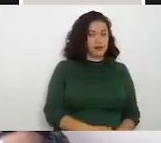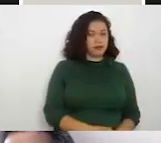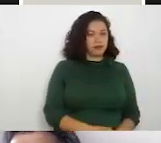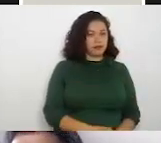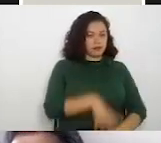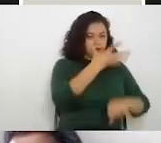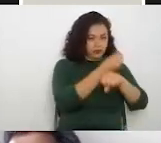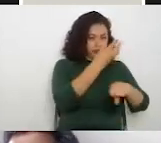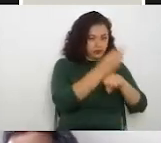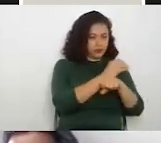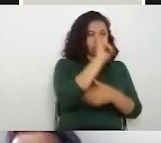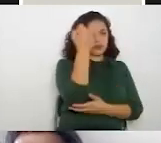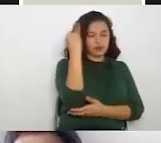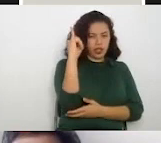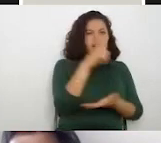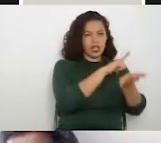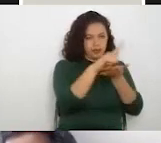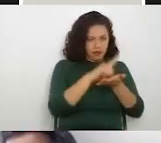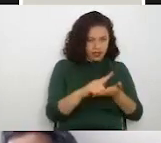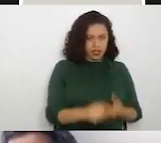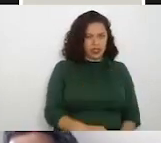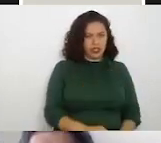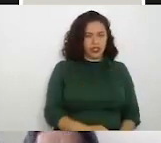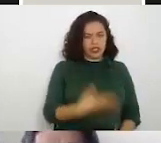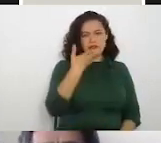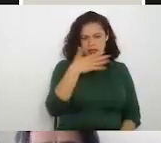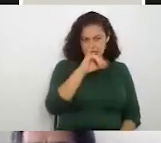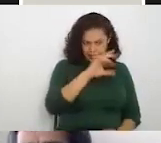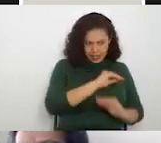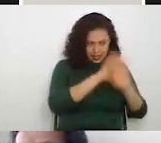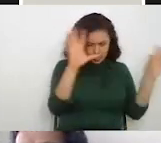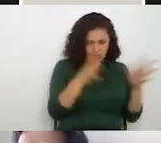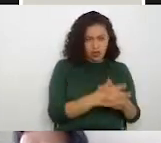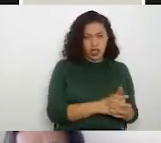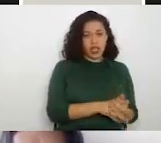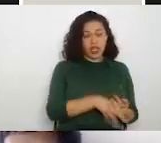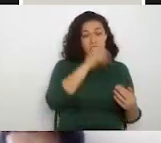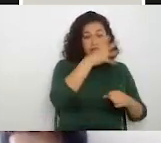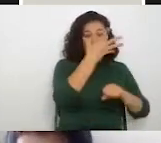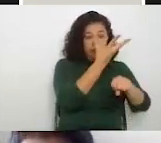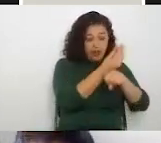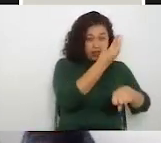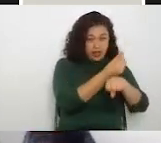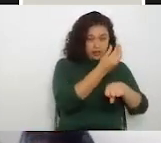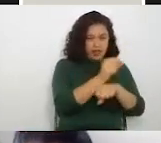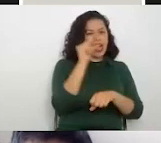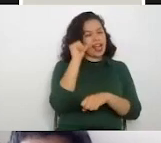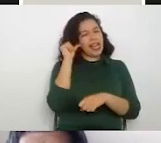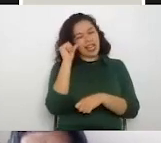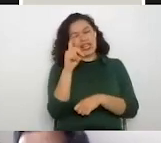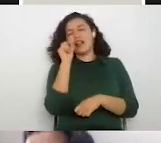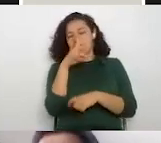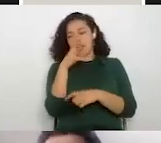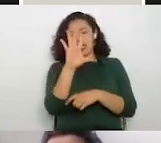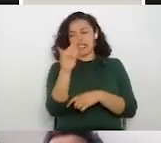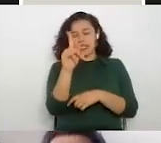mantenimiento, jardinería y limpieza. Por supuesto que sí. Incluso dentro de mantenimiento, como ayer mismo lo mencionó Cristi,